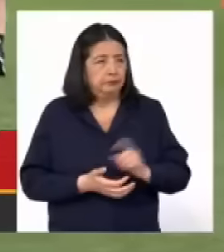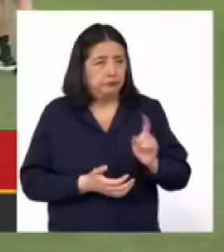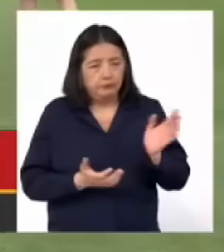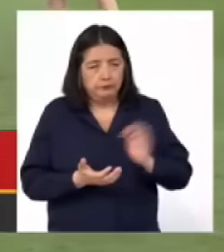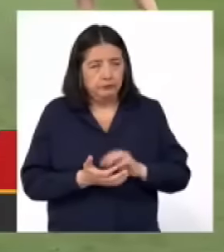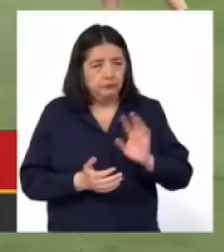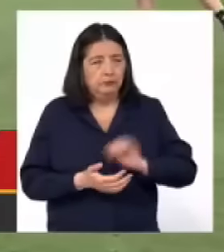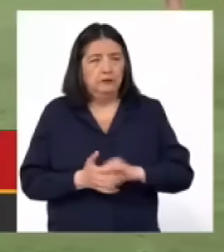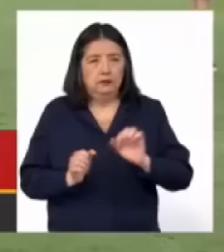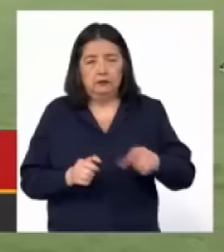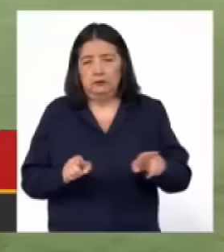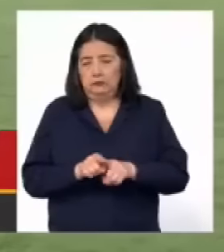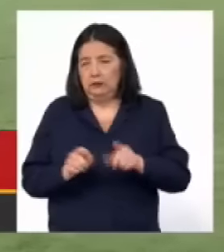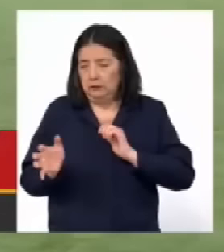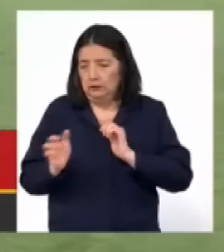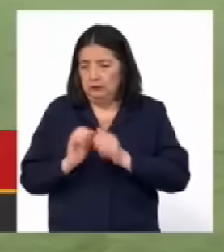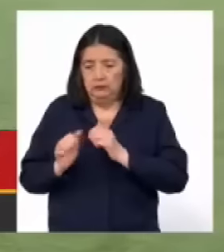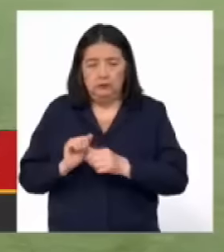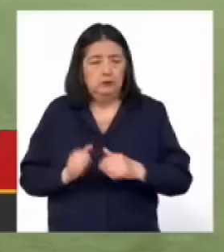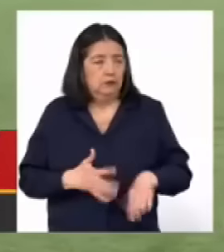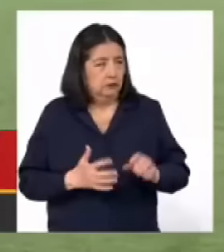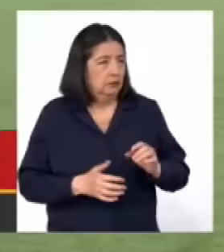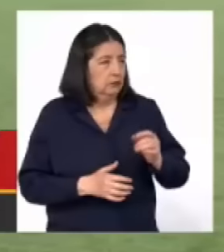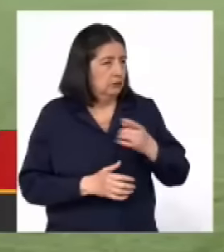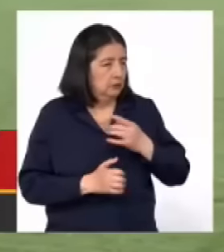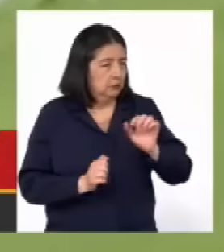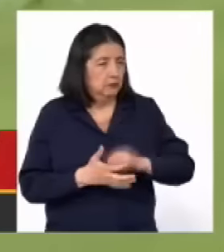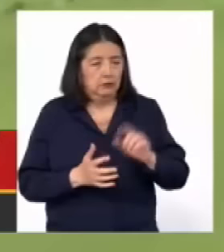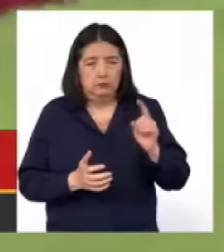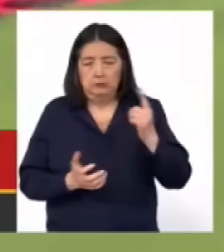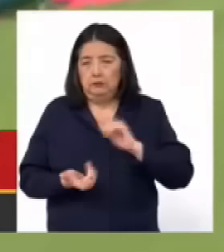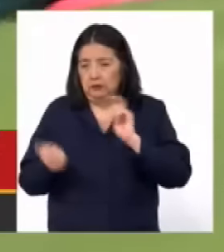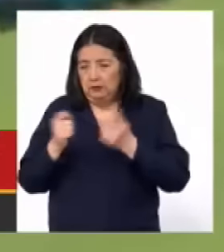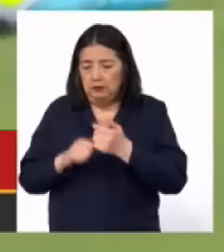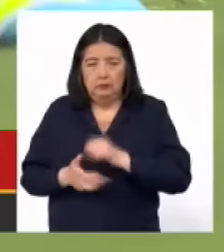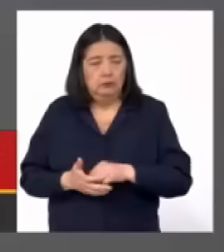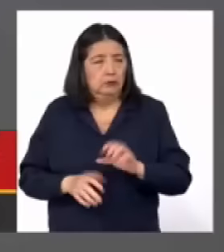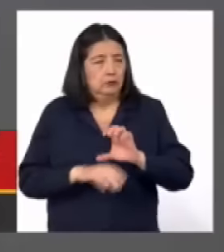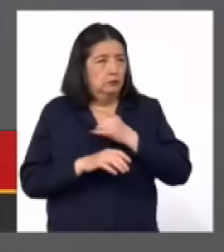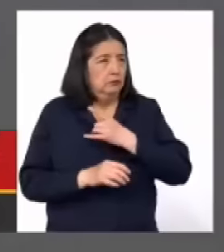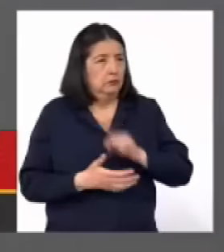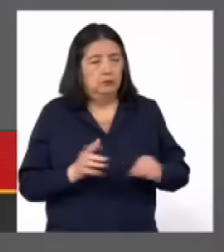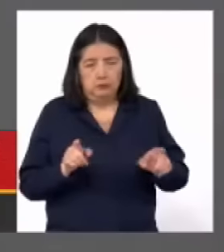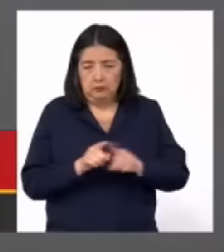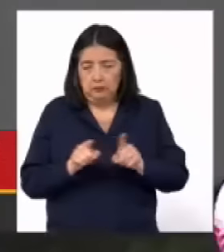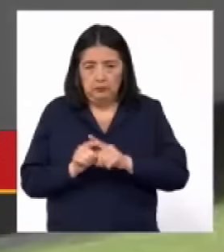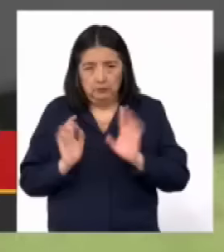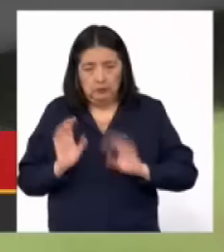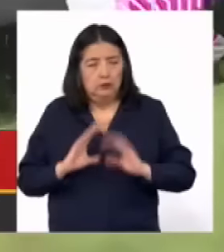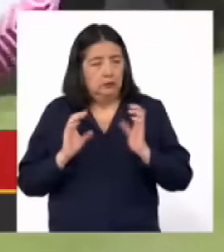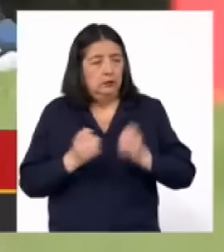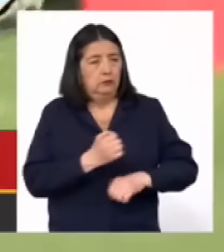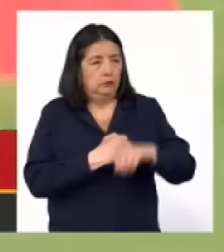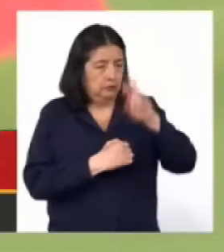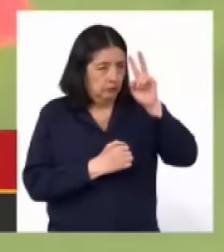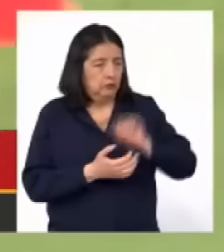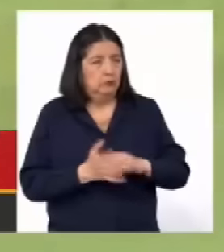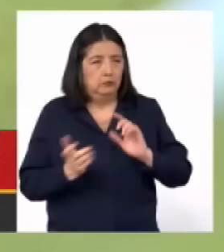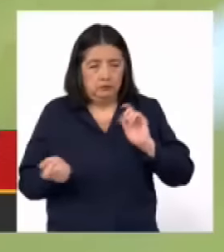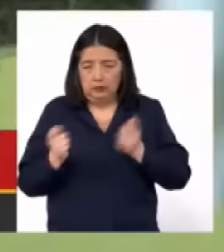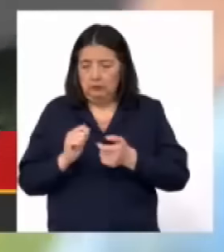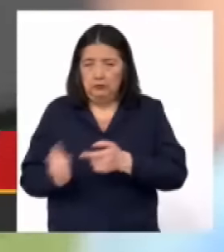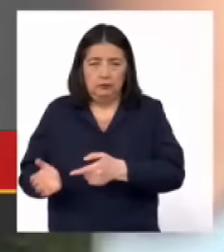más, le pasa en la Liga 1 con la U, siempre es uno de los primeros cambios en Universitario, repite la misma situación en la selección, es un